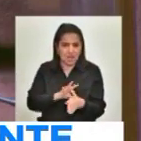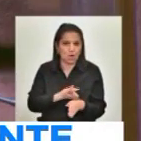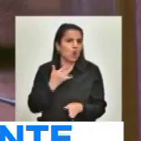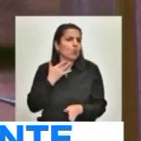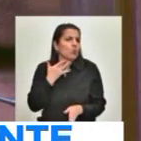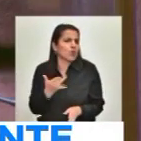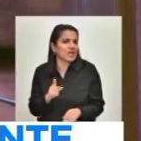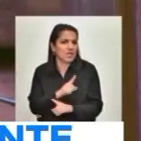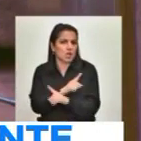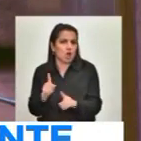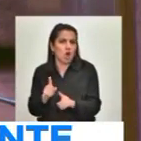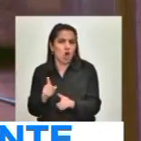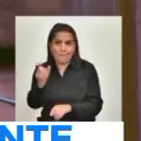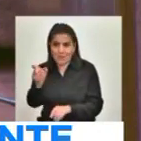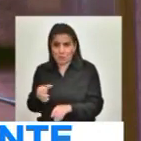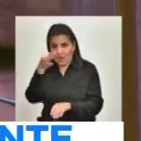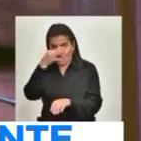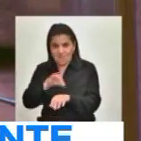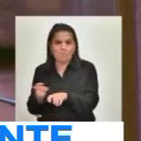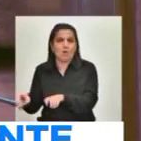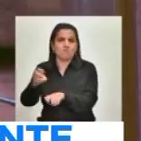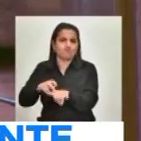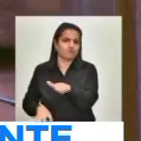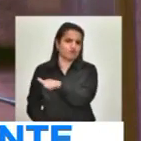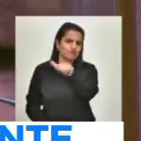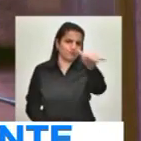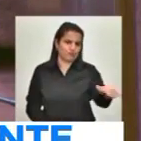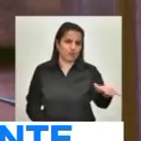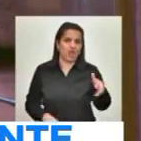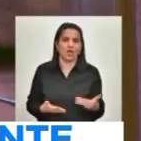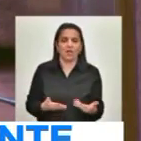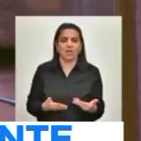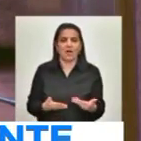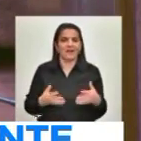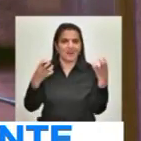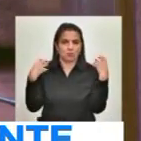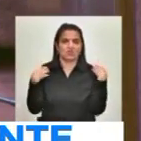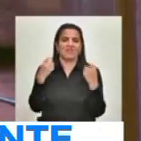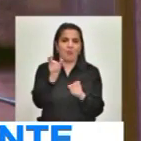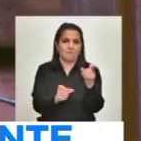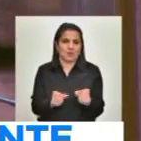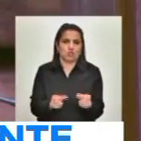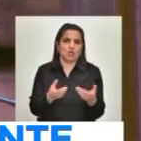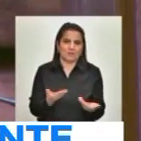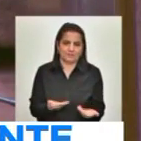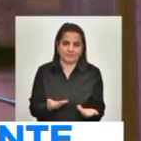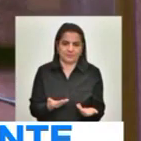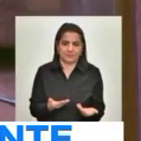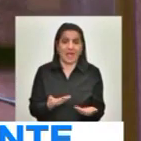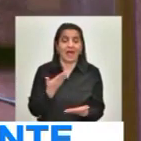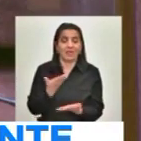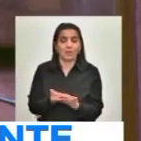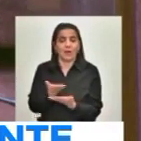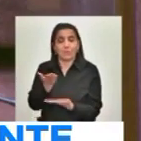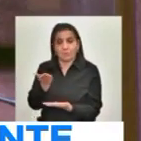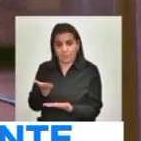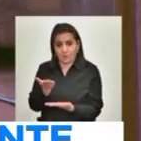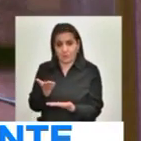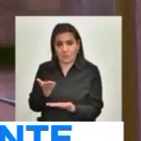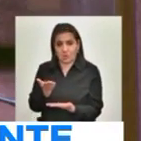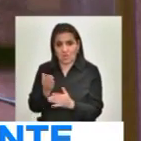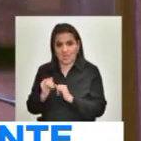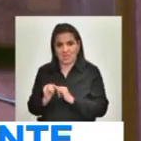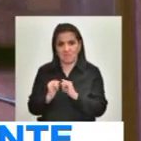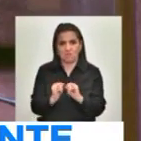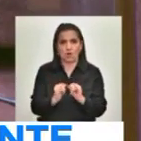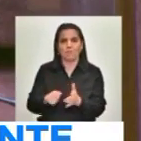al paciente y en su caso se establezcan las responsabilidades del personal a cargo. Además, solicito, Presidenta, se informe sobre